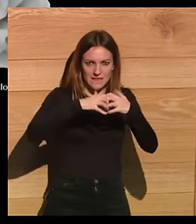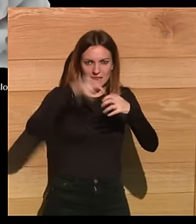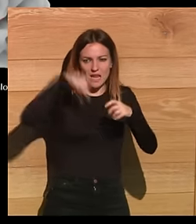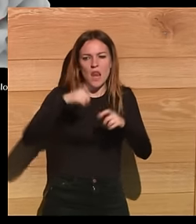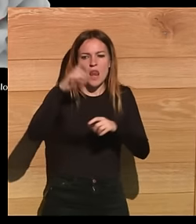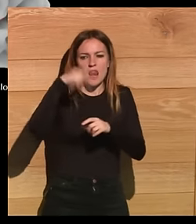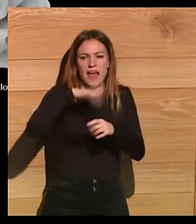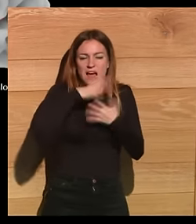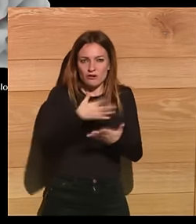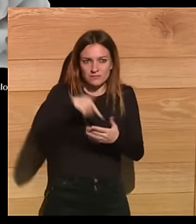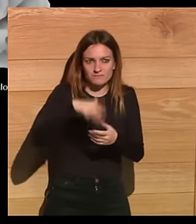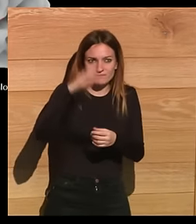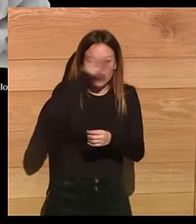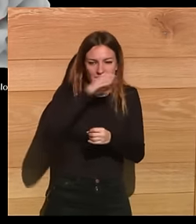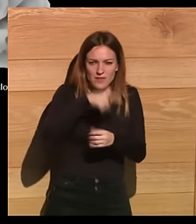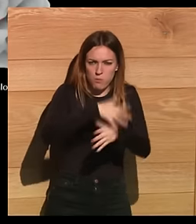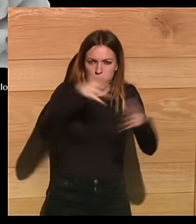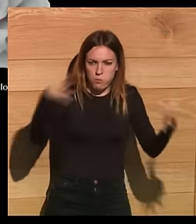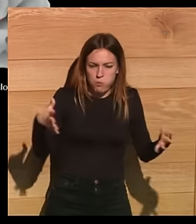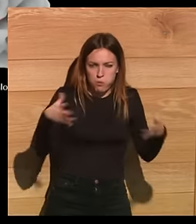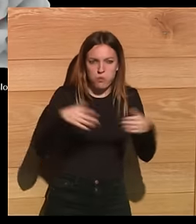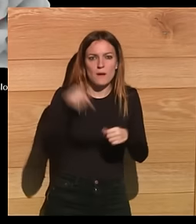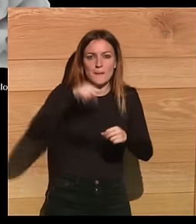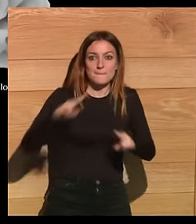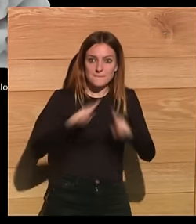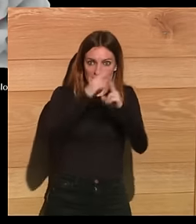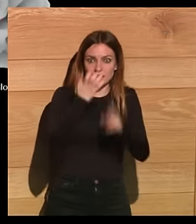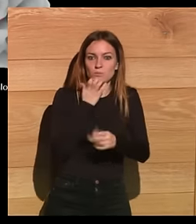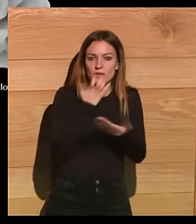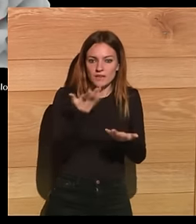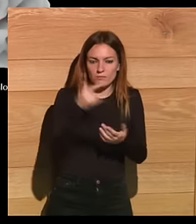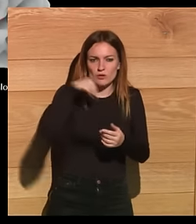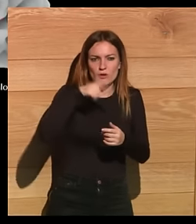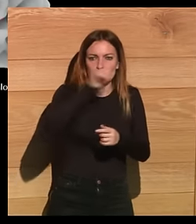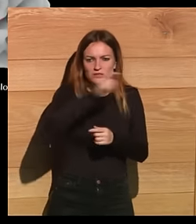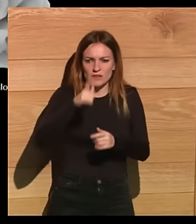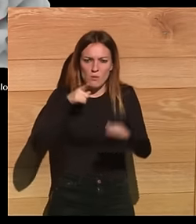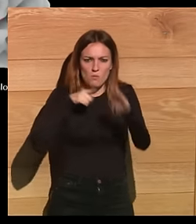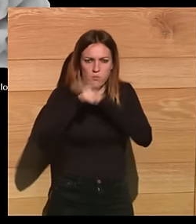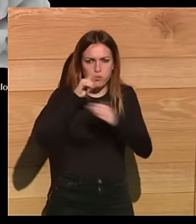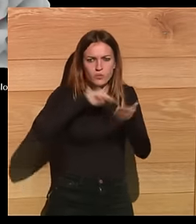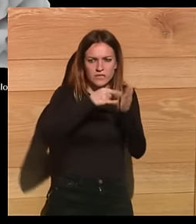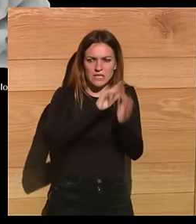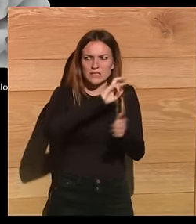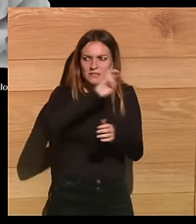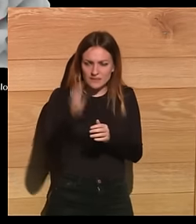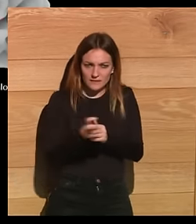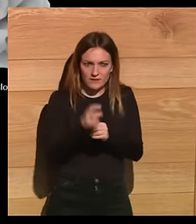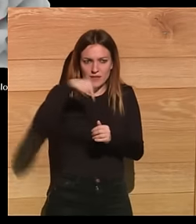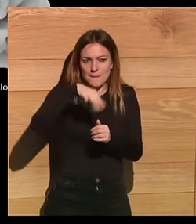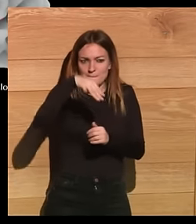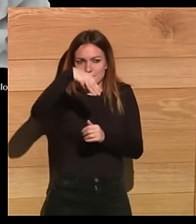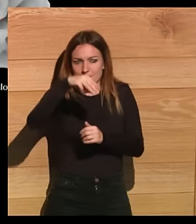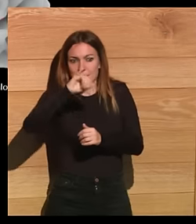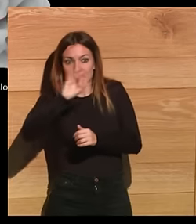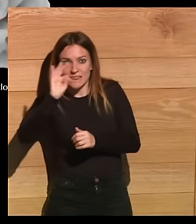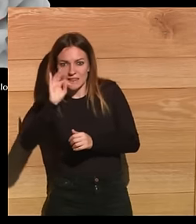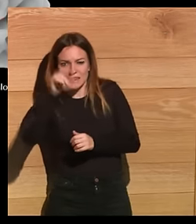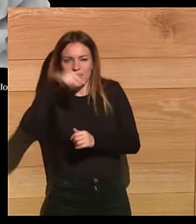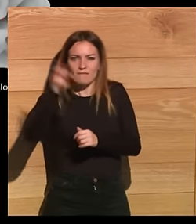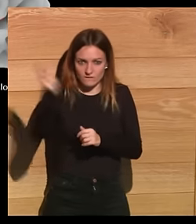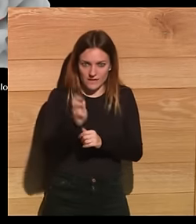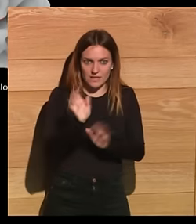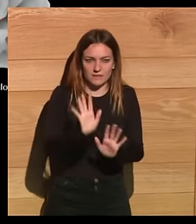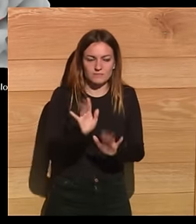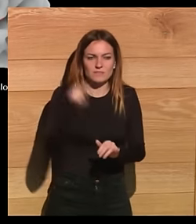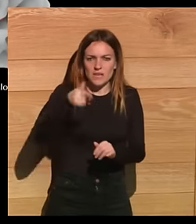laboratorios muy grandes, como por ejemplo Neurospin en París, donde la gente ha desarrollado técnicas. Y esto viene del MIT, que es uno de los